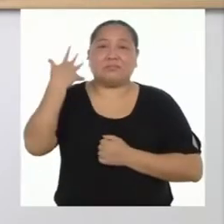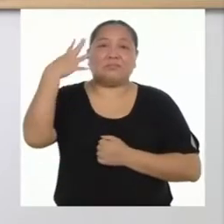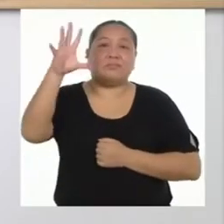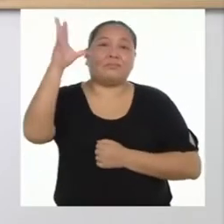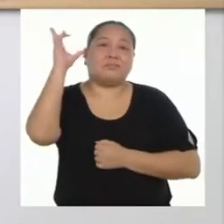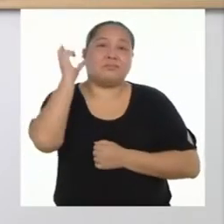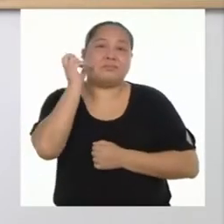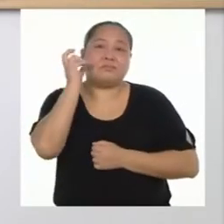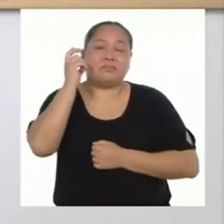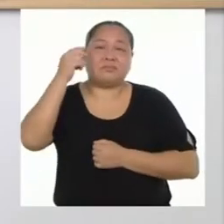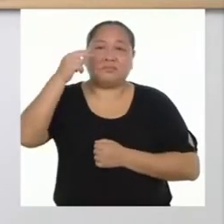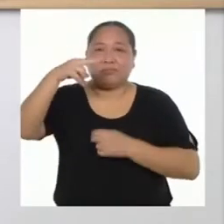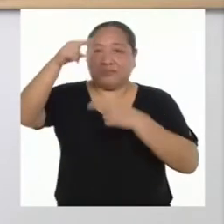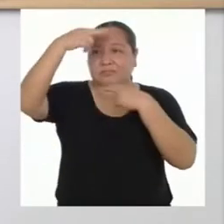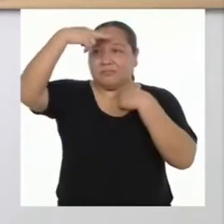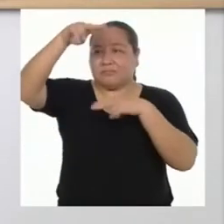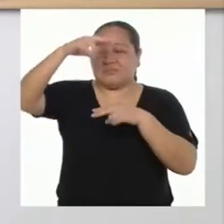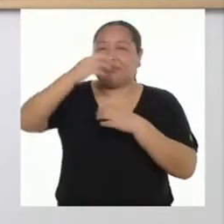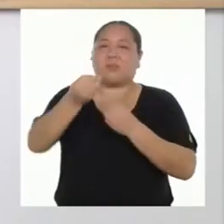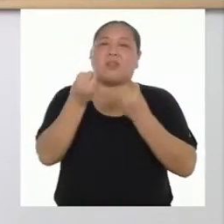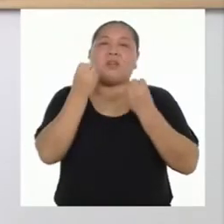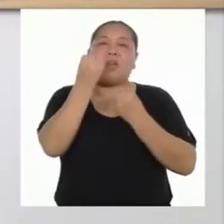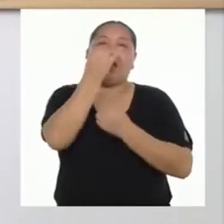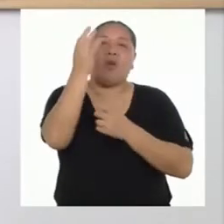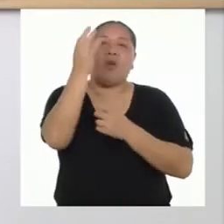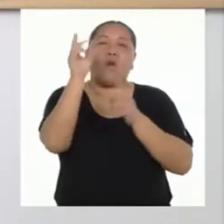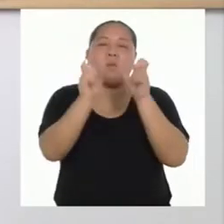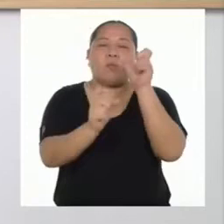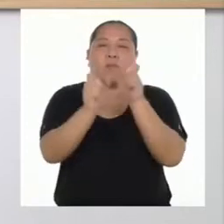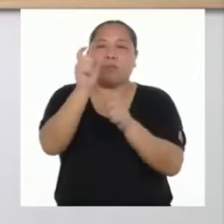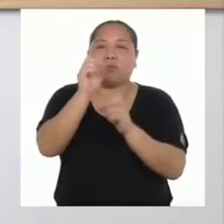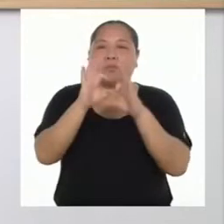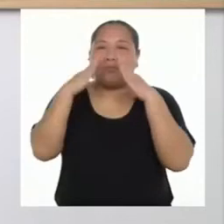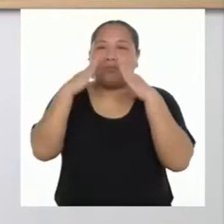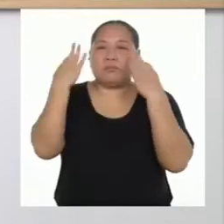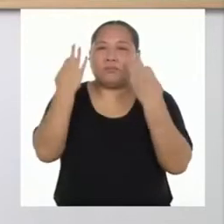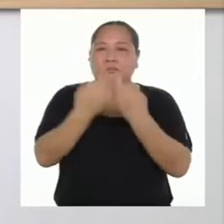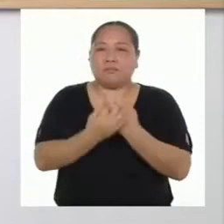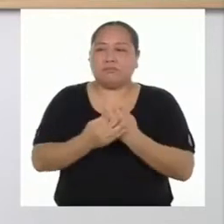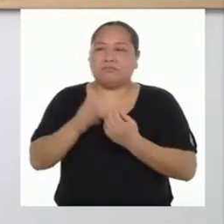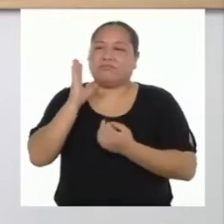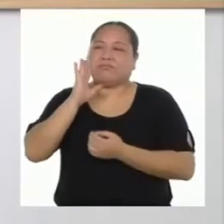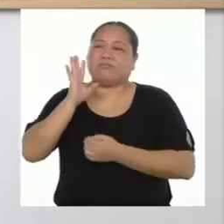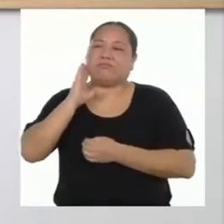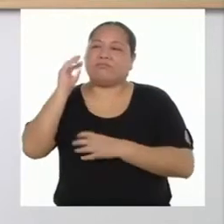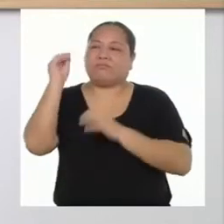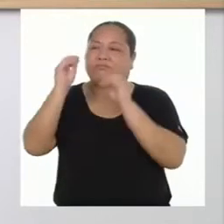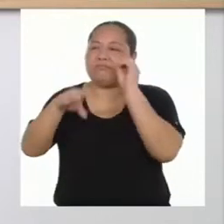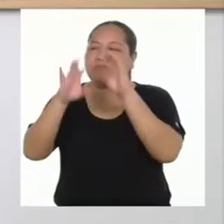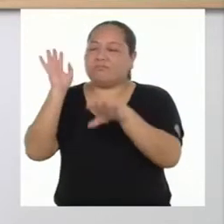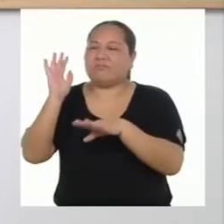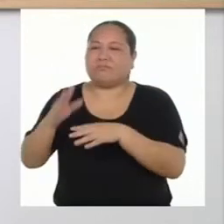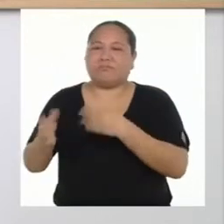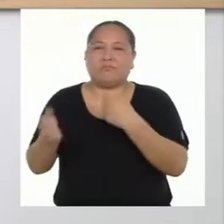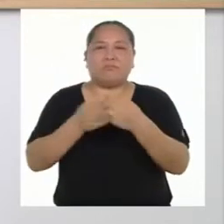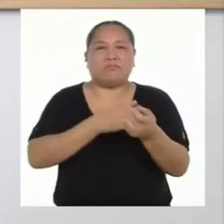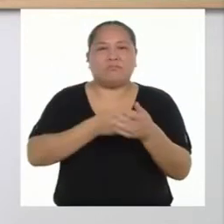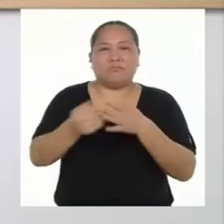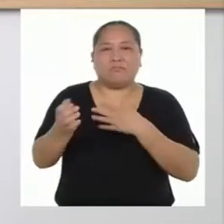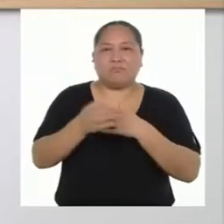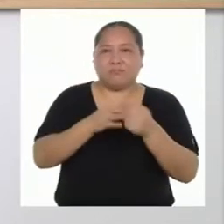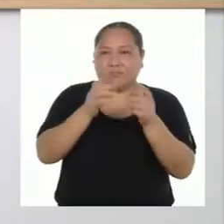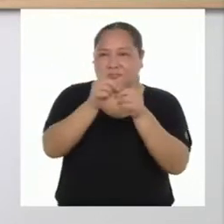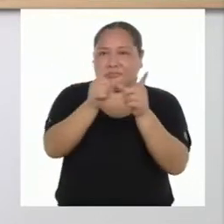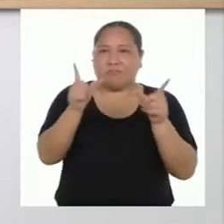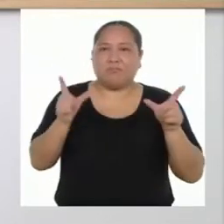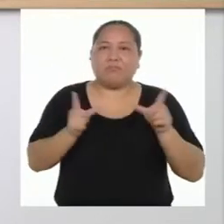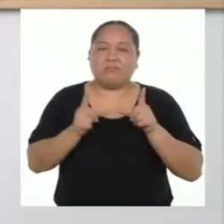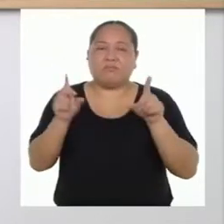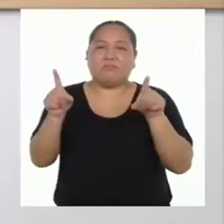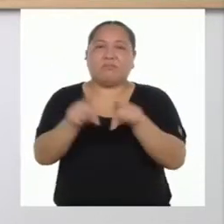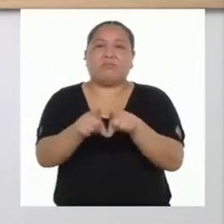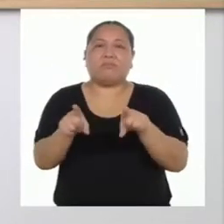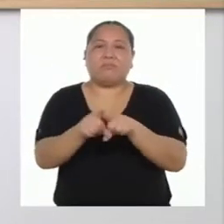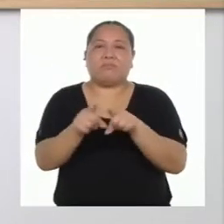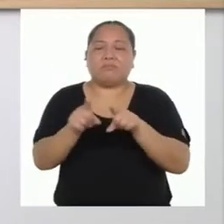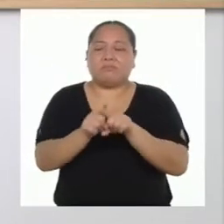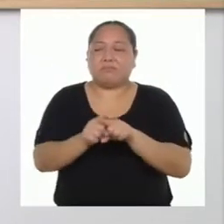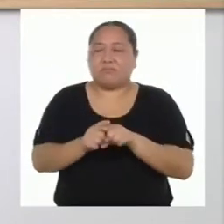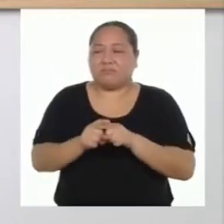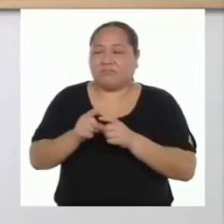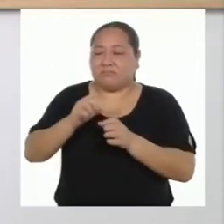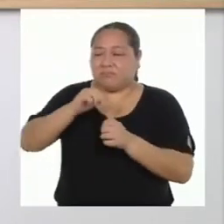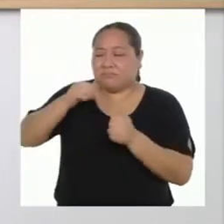escuchado noticias sobre cómo algunas personas y familias arrojan basura en cualquier sitio, incluso en los alrededores de